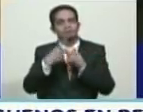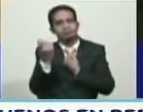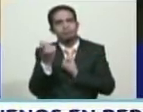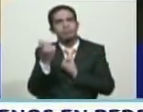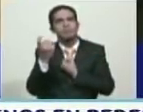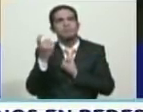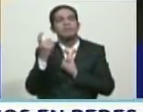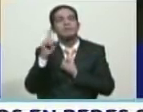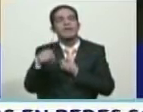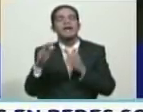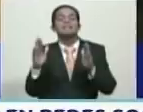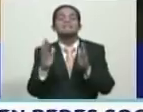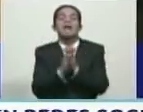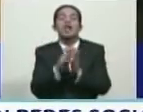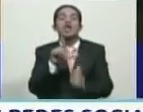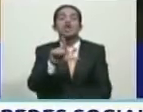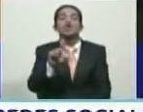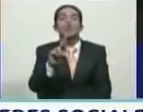a Santa Lucía